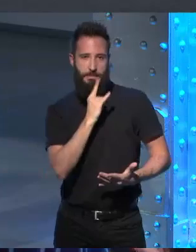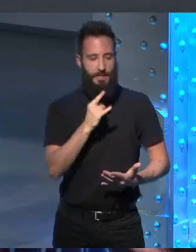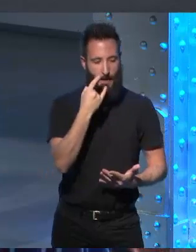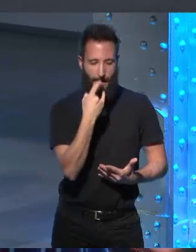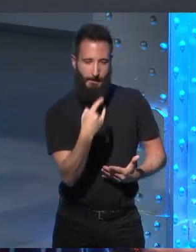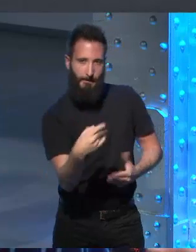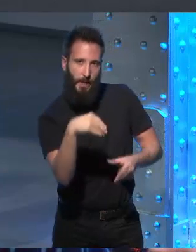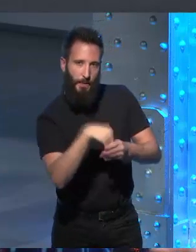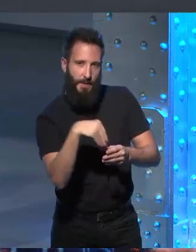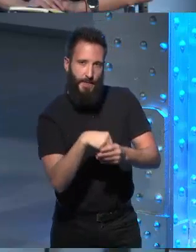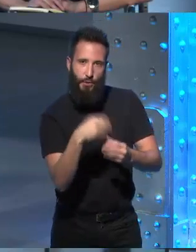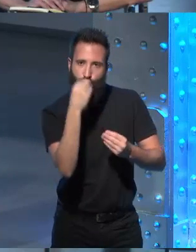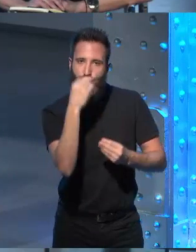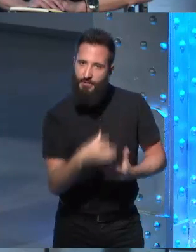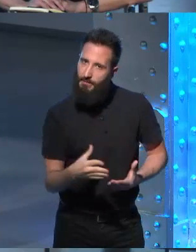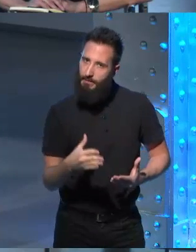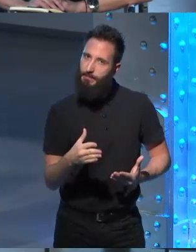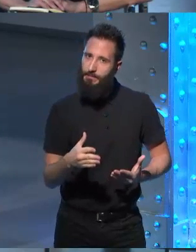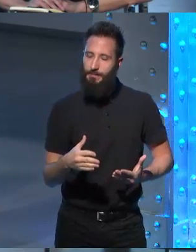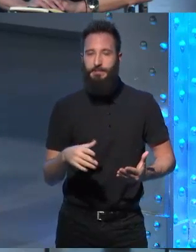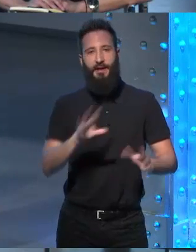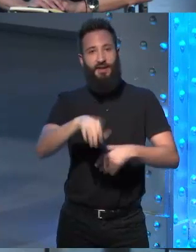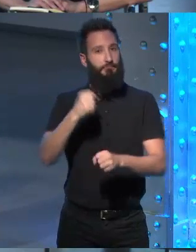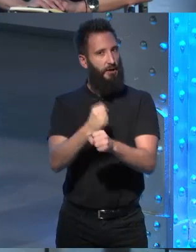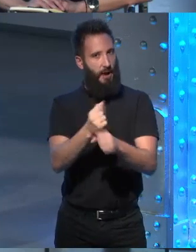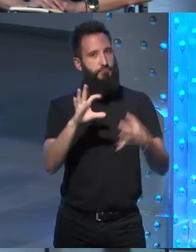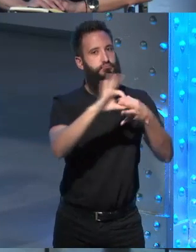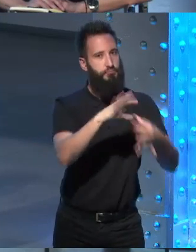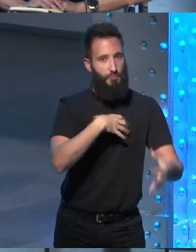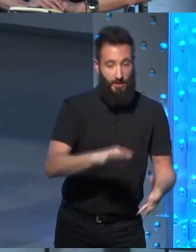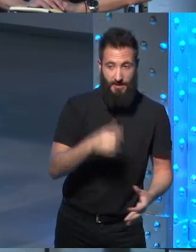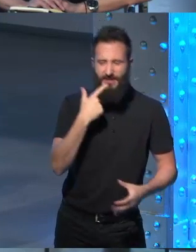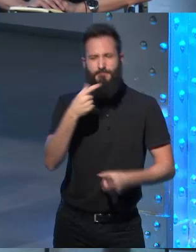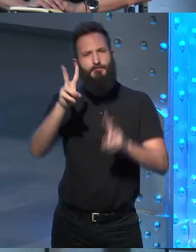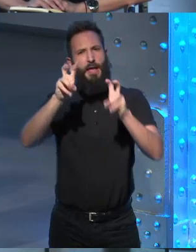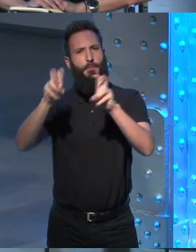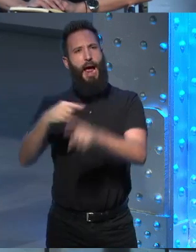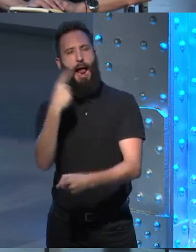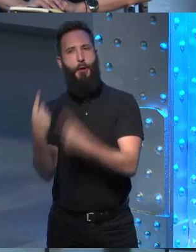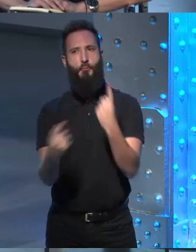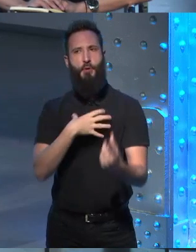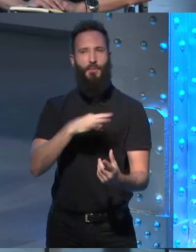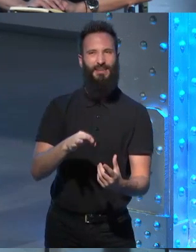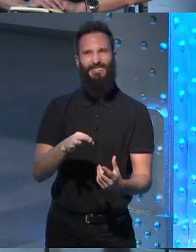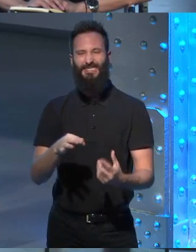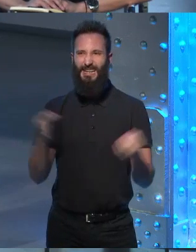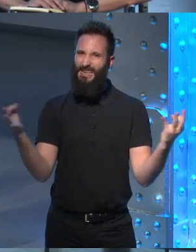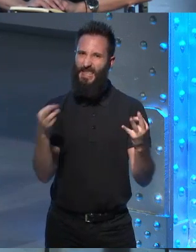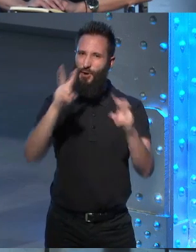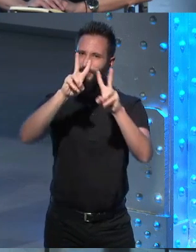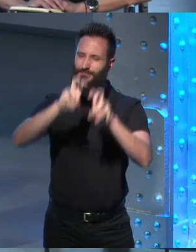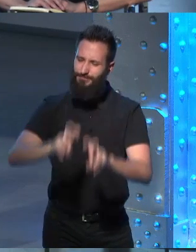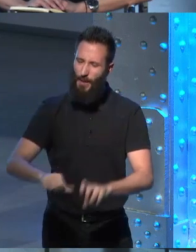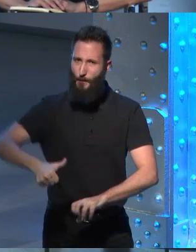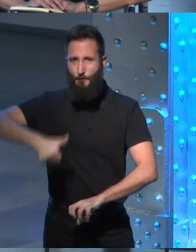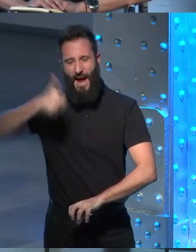trabajar. ¿Algún tema que se os haya resistido? Que no hayamos podido abordar o que digáis, ay, necesitamos más estudio para hacerlo, nos